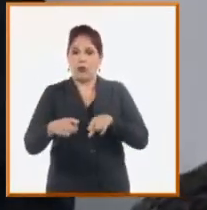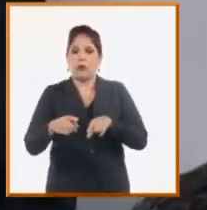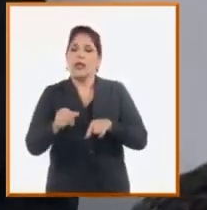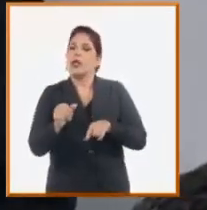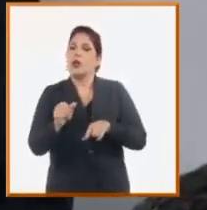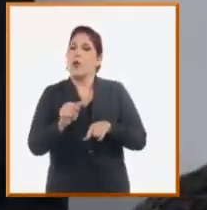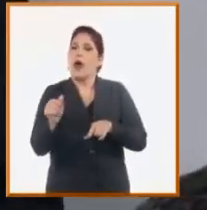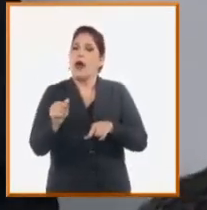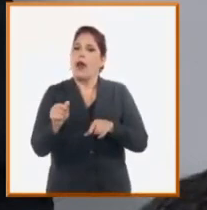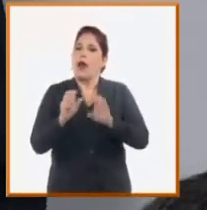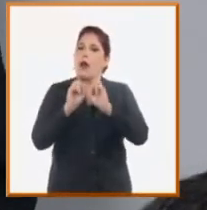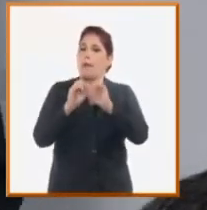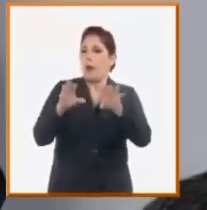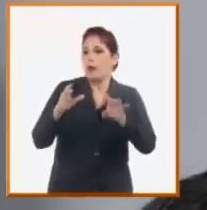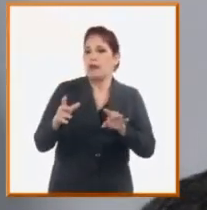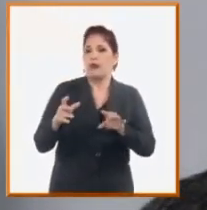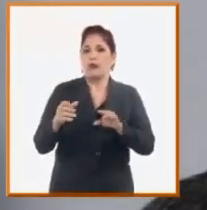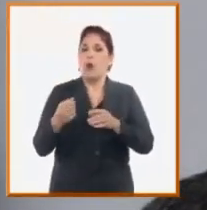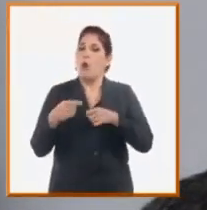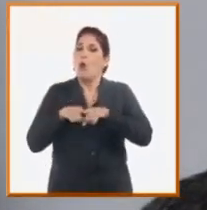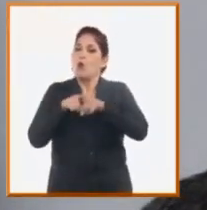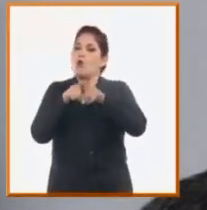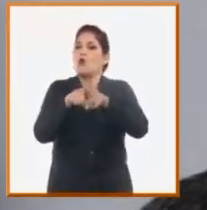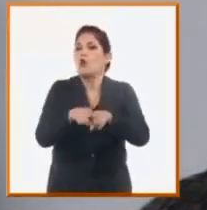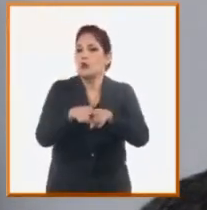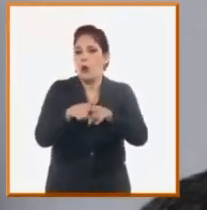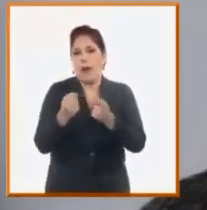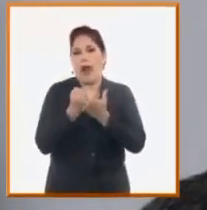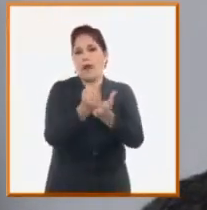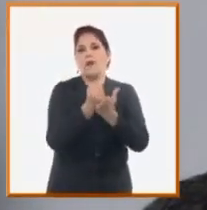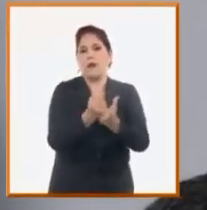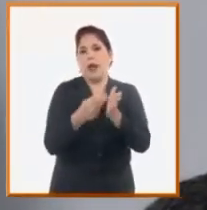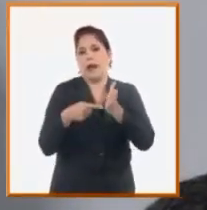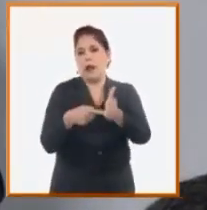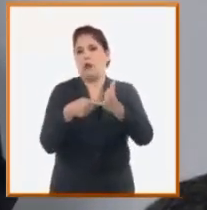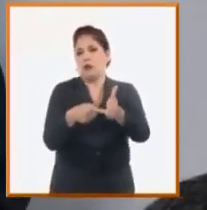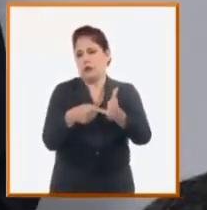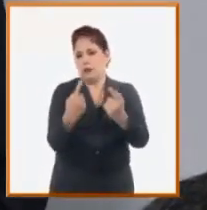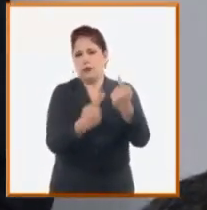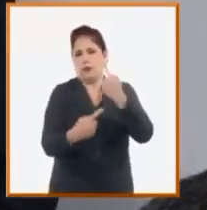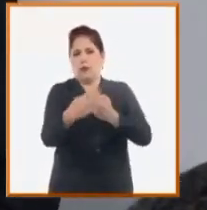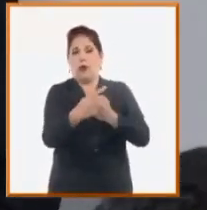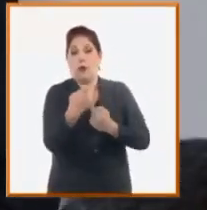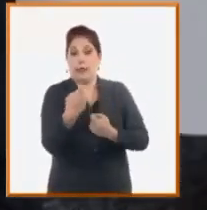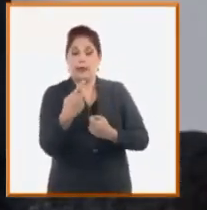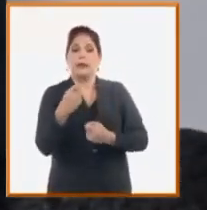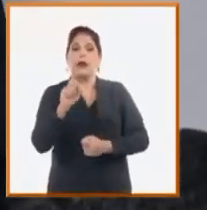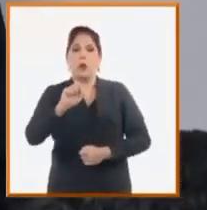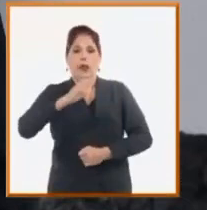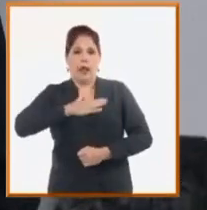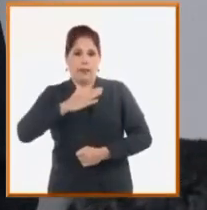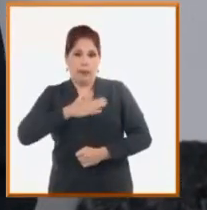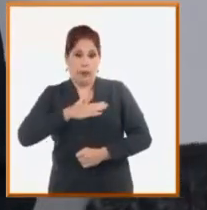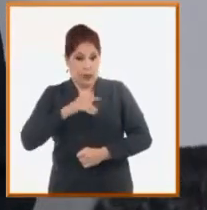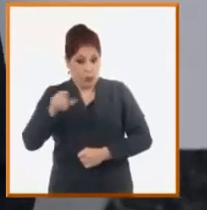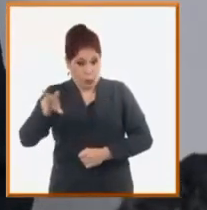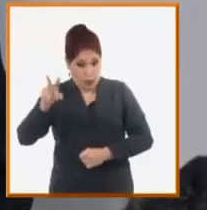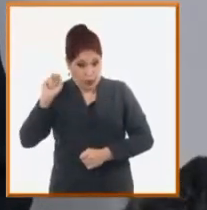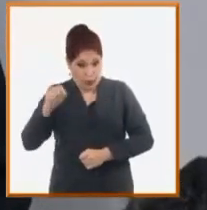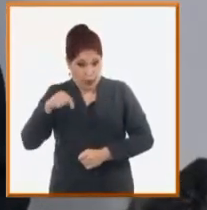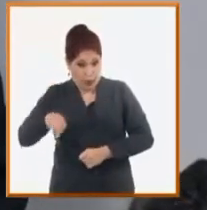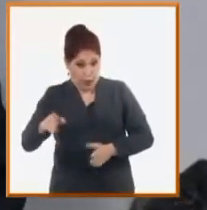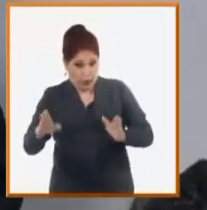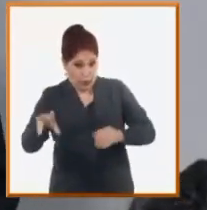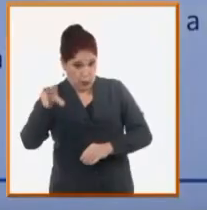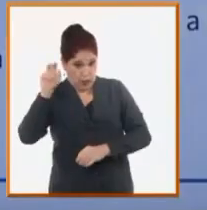de fomento y de acompañamiento con estos actores no estatales. Esto por supuesto es una novedad para la institucionalidad nuestra, es